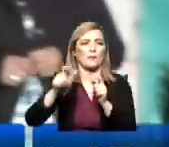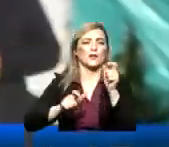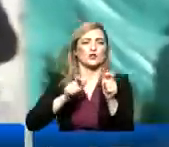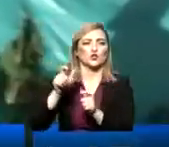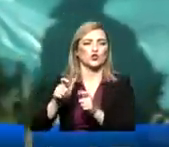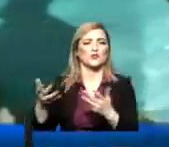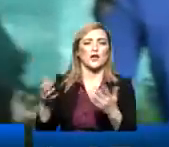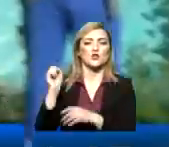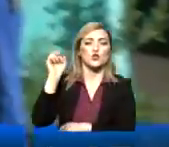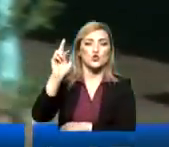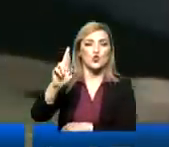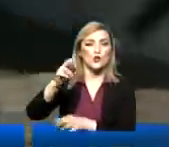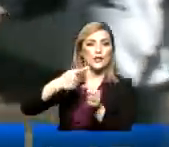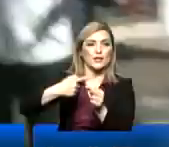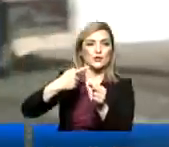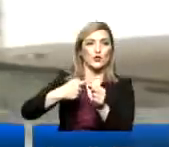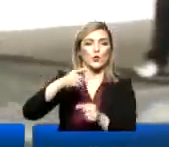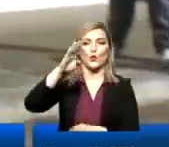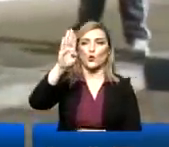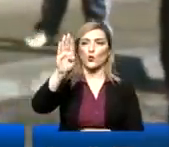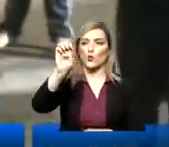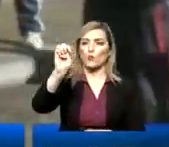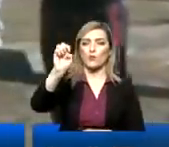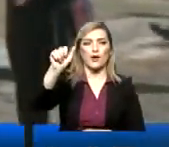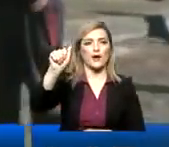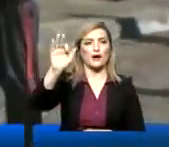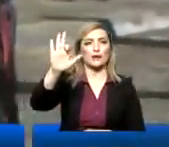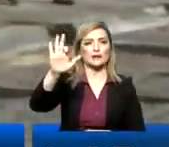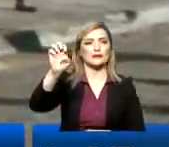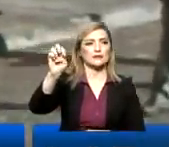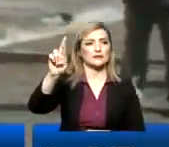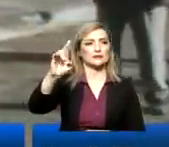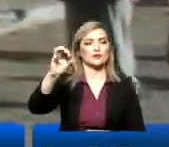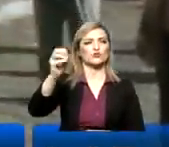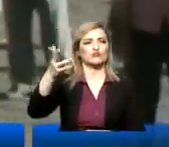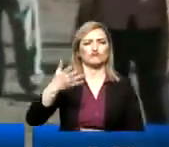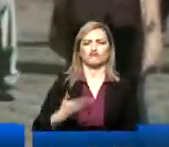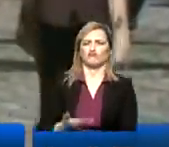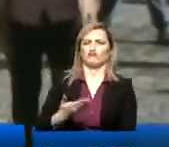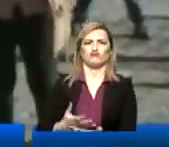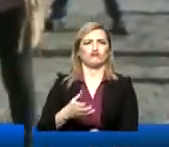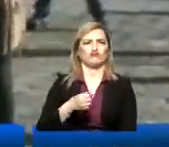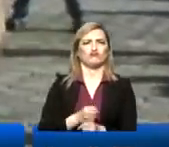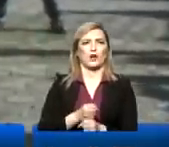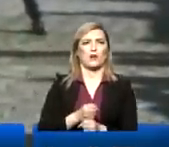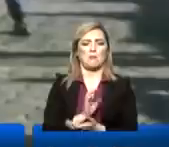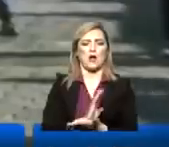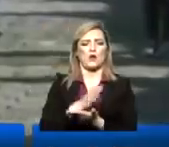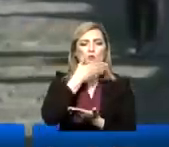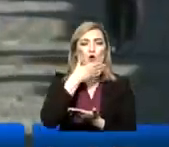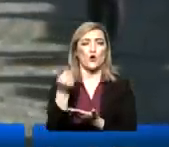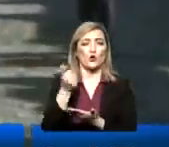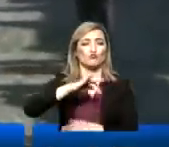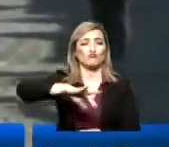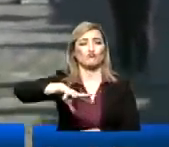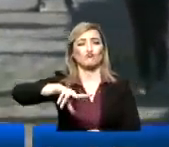en el sur de la capital. Ellos exigen, como ya lo decían, seguridad y mejoras para el barrio, pues los robos en